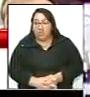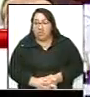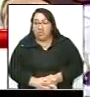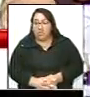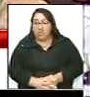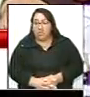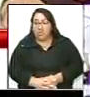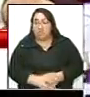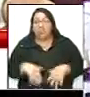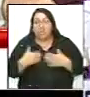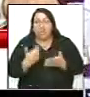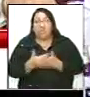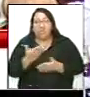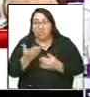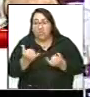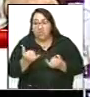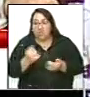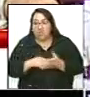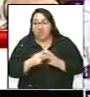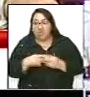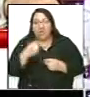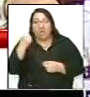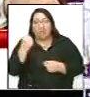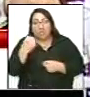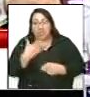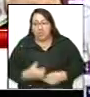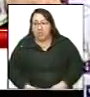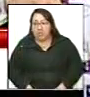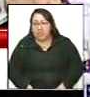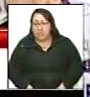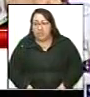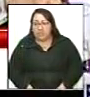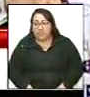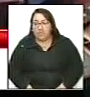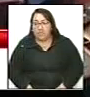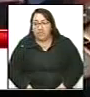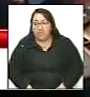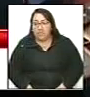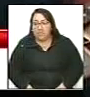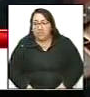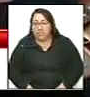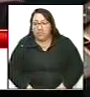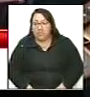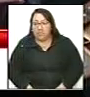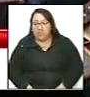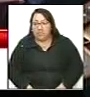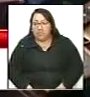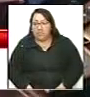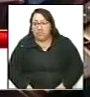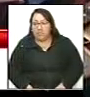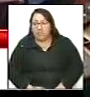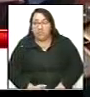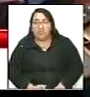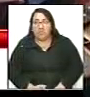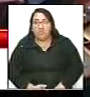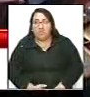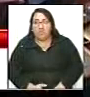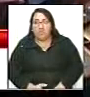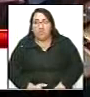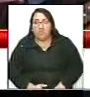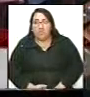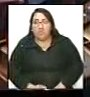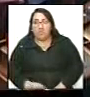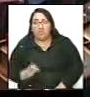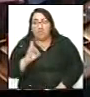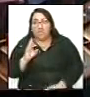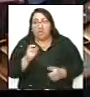podamos ya sustentarlo. Por ahora sería muy apresurado. Señora fiscal de la Nación, el congresista Figueroa, era una